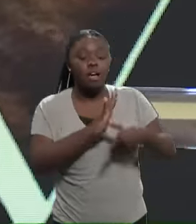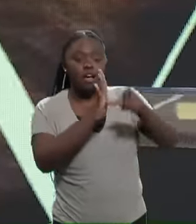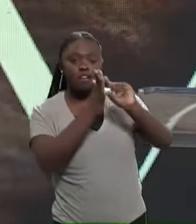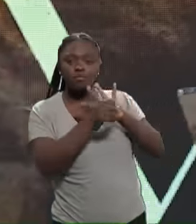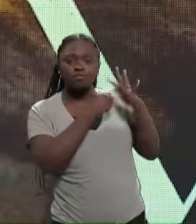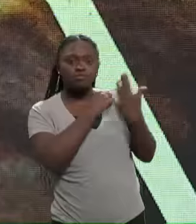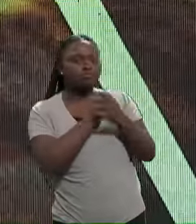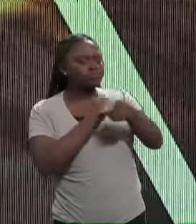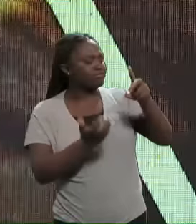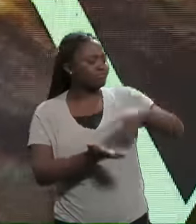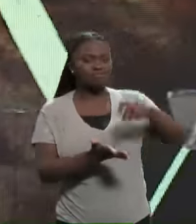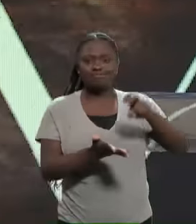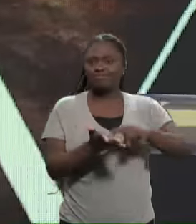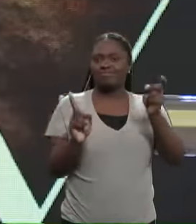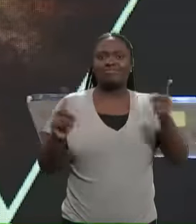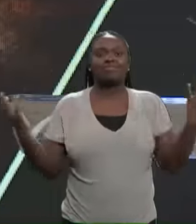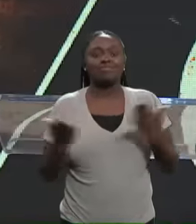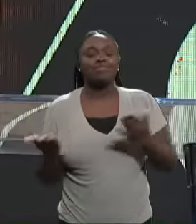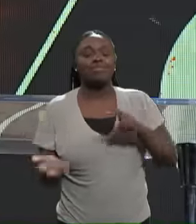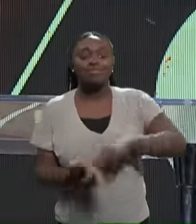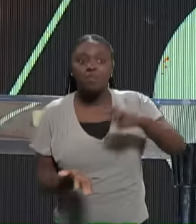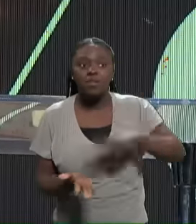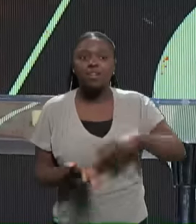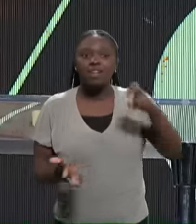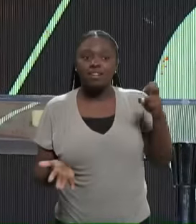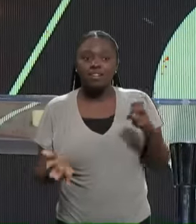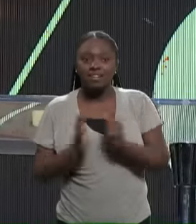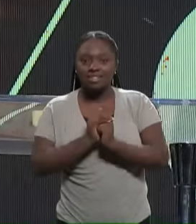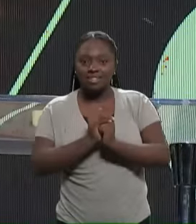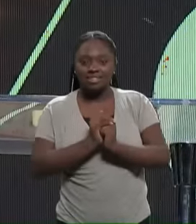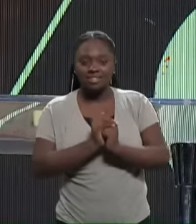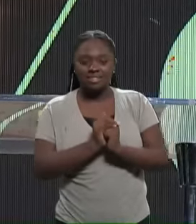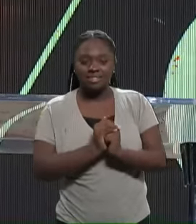pandemia, você no pulaba, ahora pula.